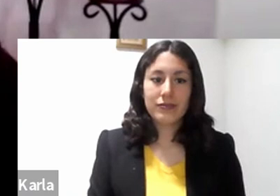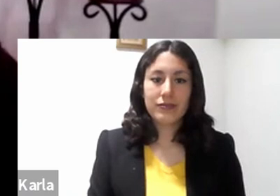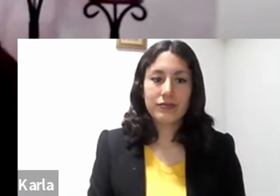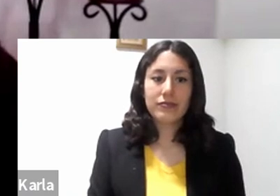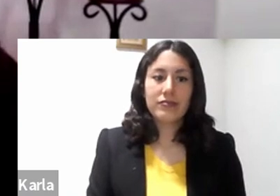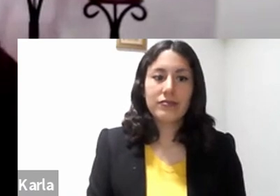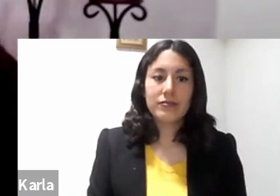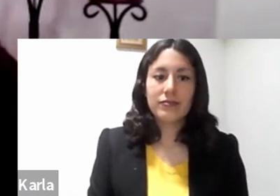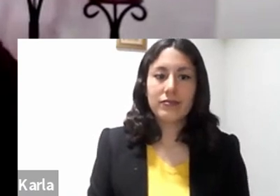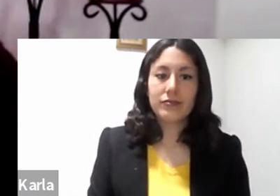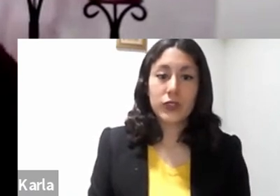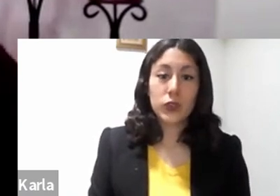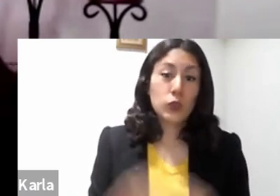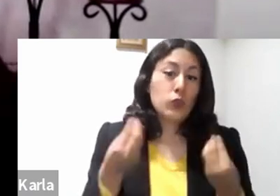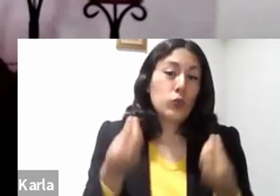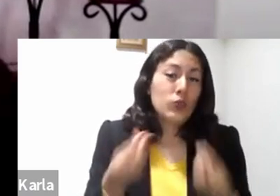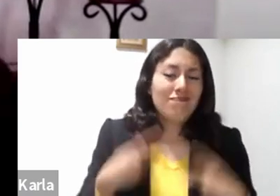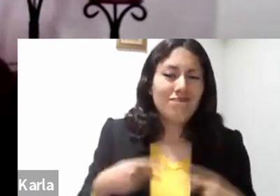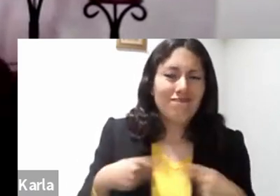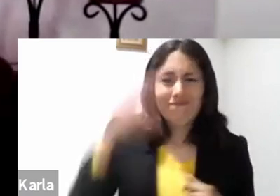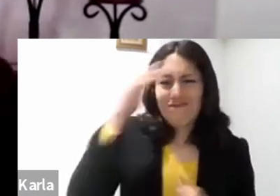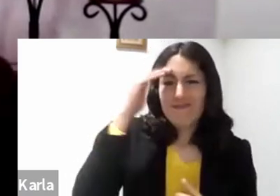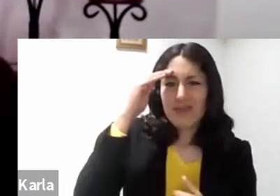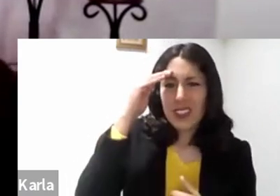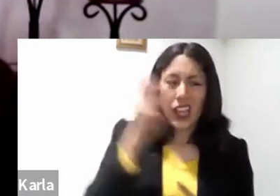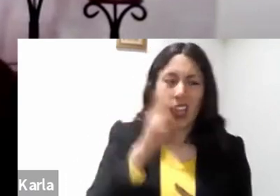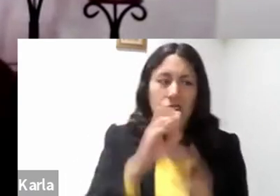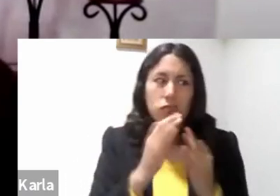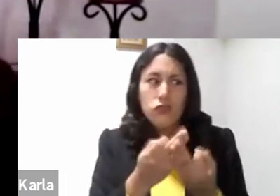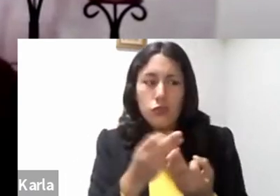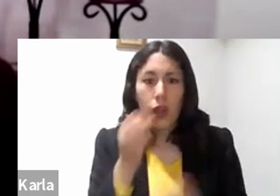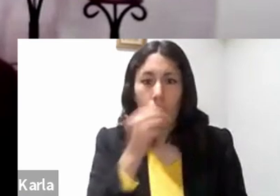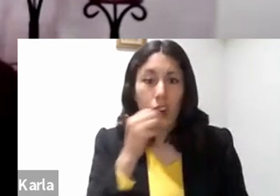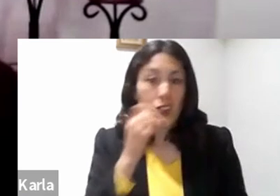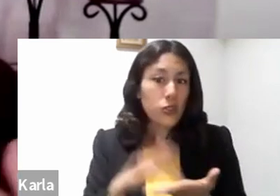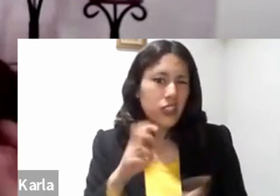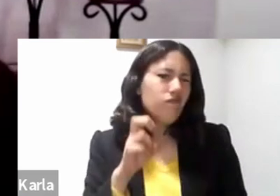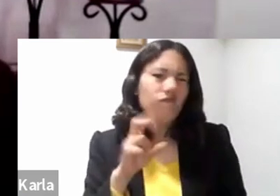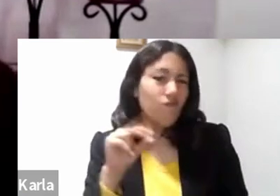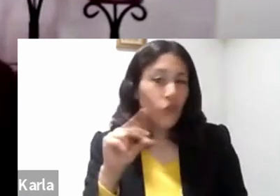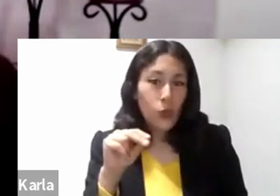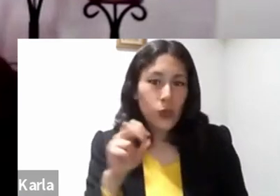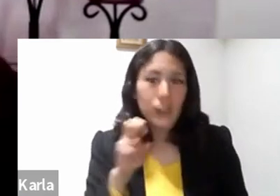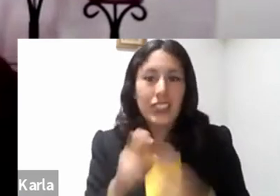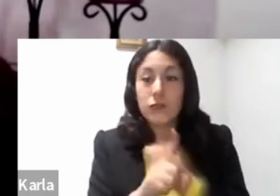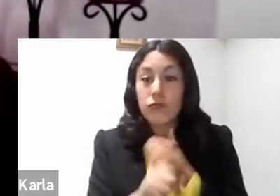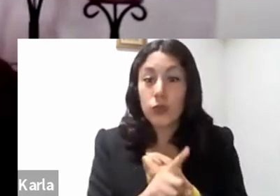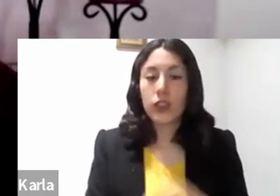eso es precisamente lo que los atasca otra forma de orar es la meditación